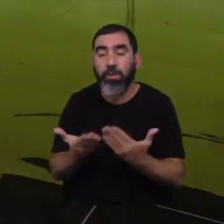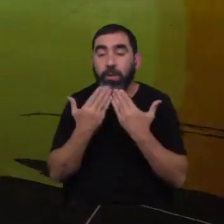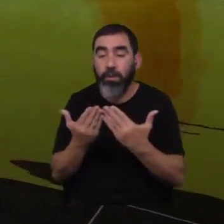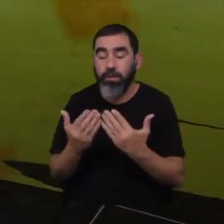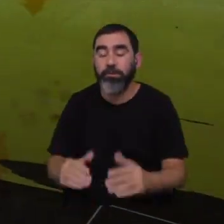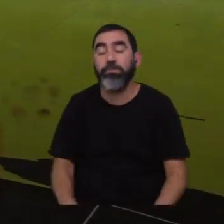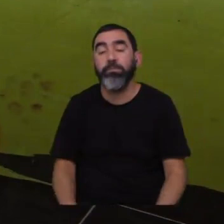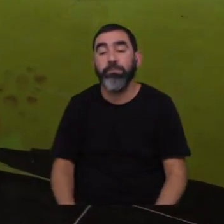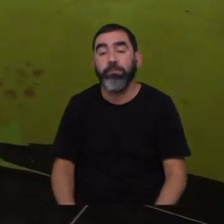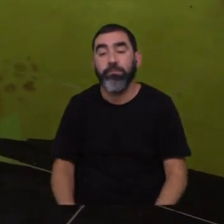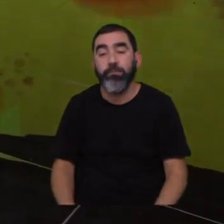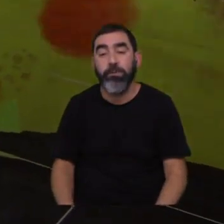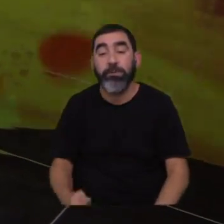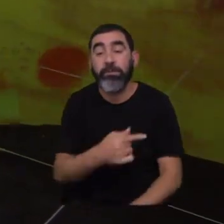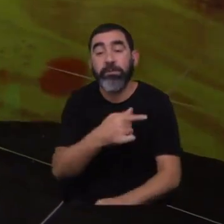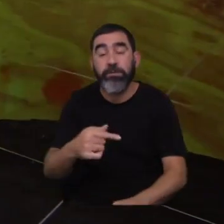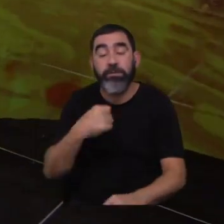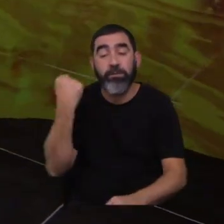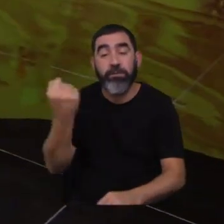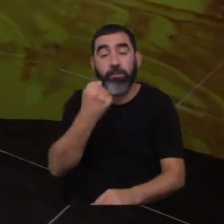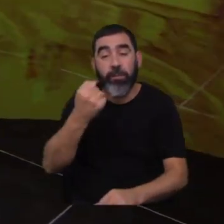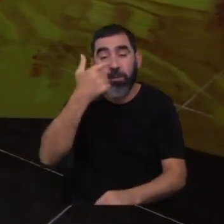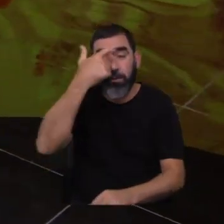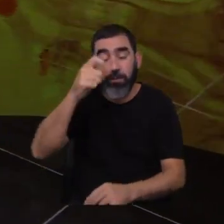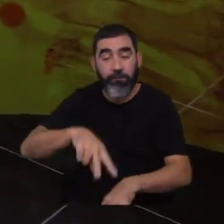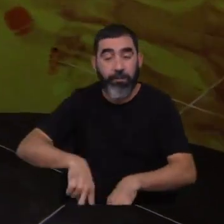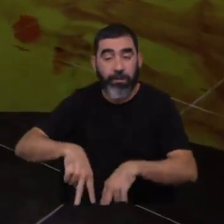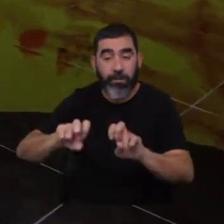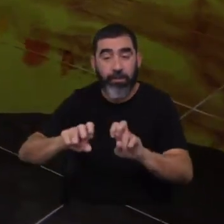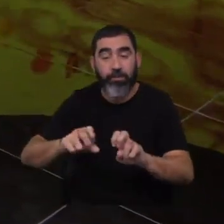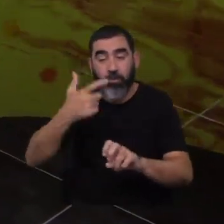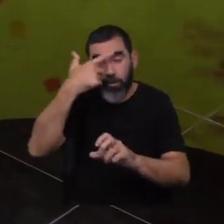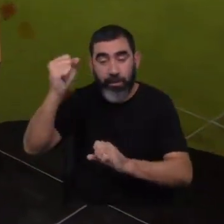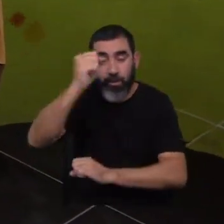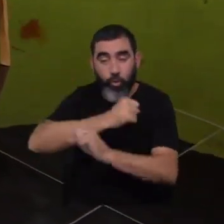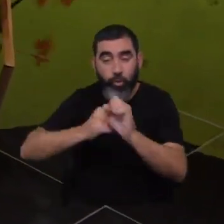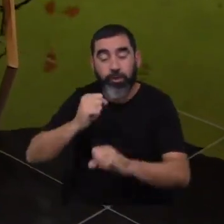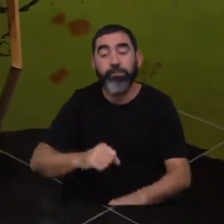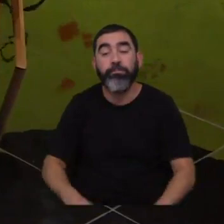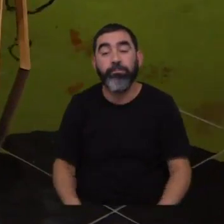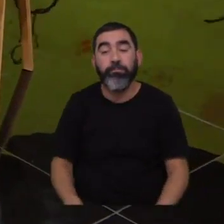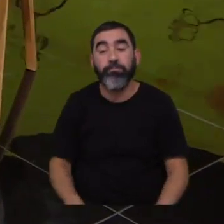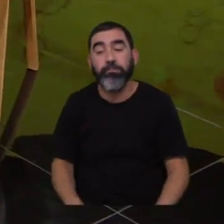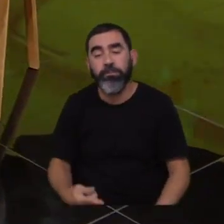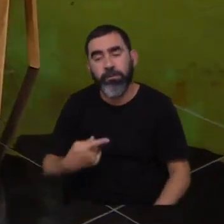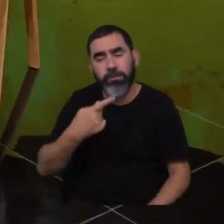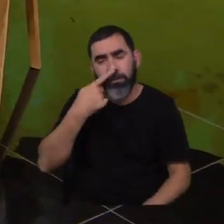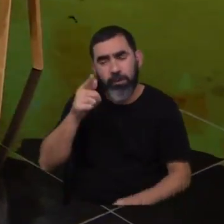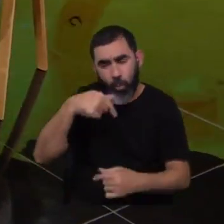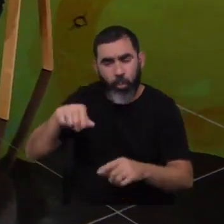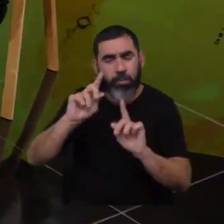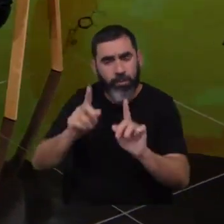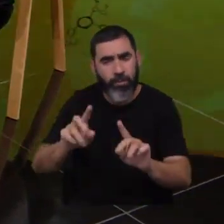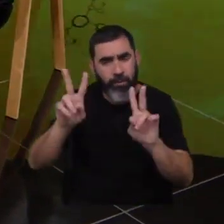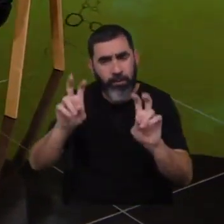por la invitación en esta semana particular de la investigación, ciencia y tecnología. Nos interesa mucho, bueno, y a ustedes también este